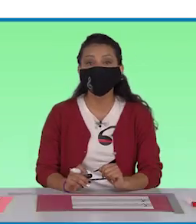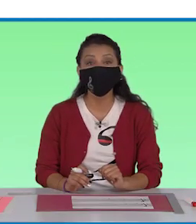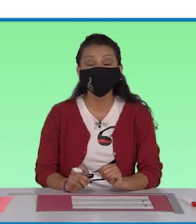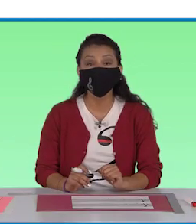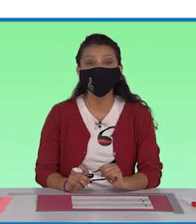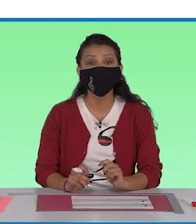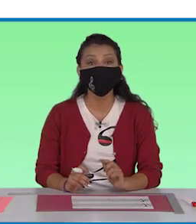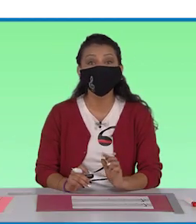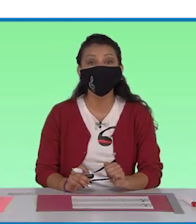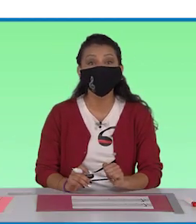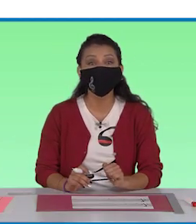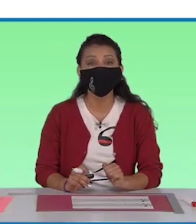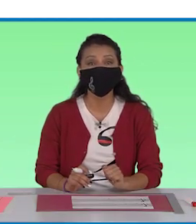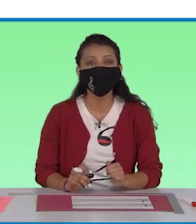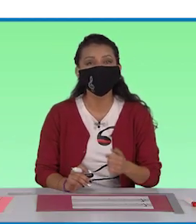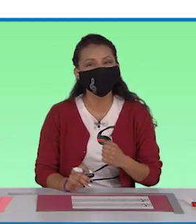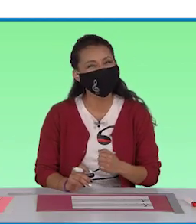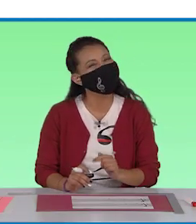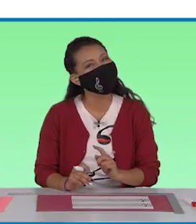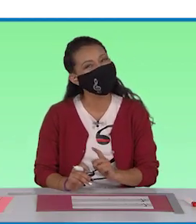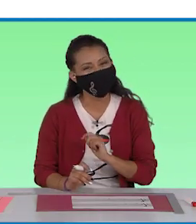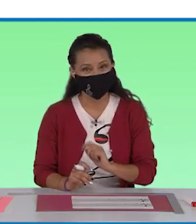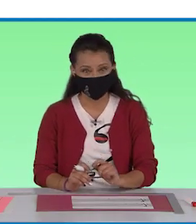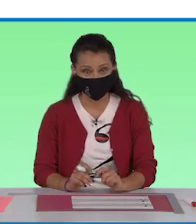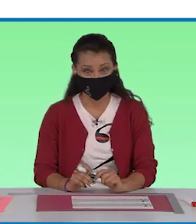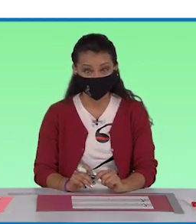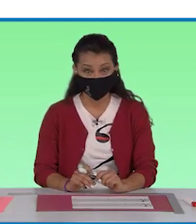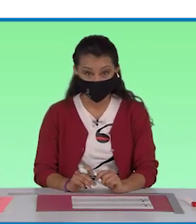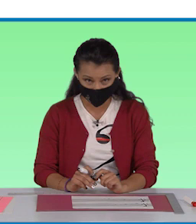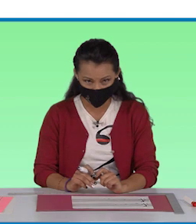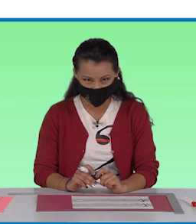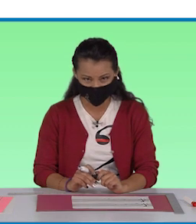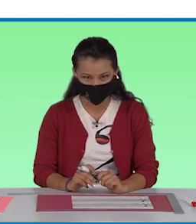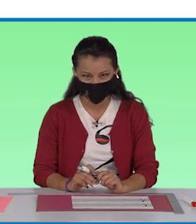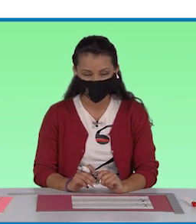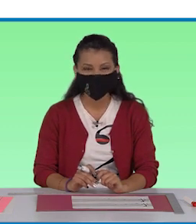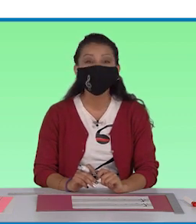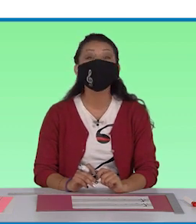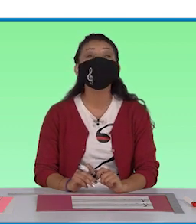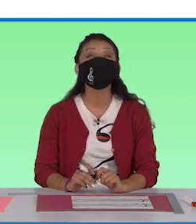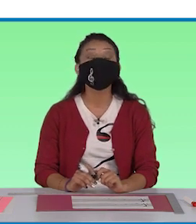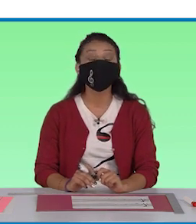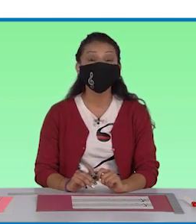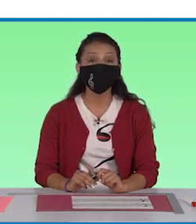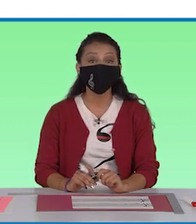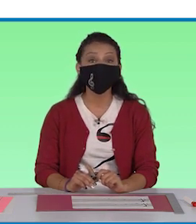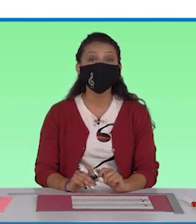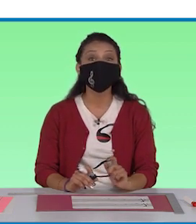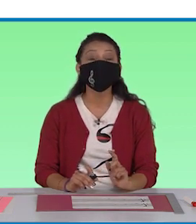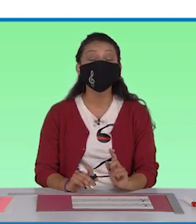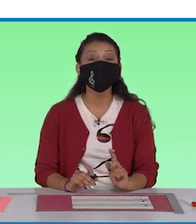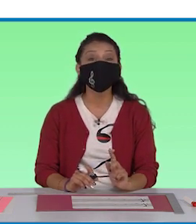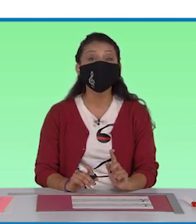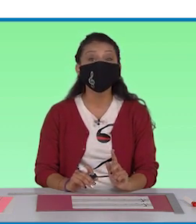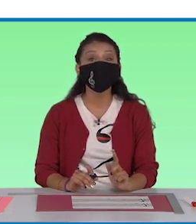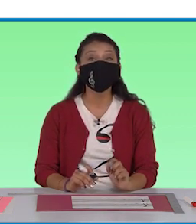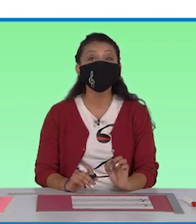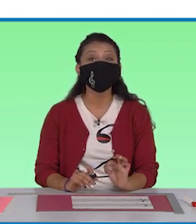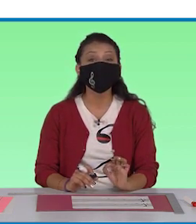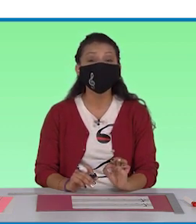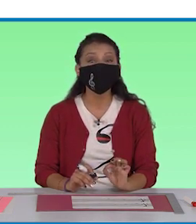revueltas. Es decir, quiero que vayan practicando conmigo la lectura. ¿Listos? Do,